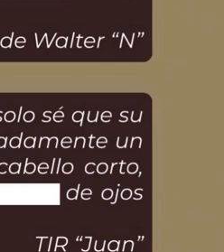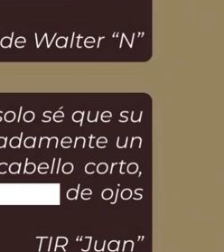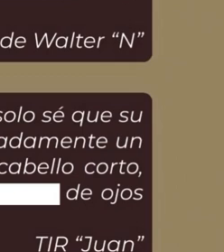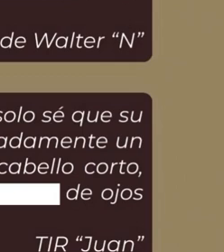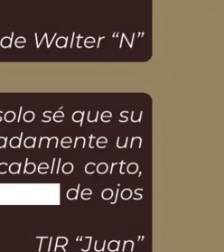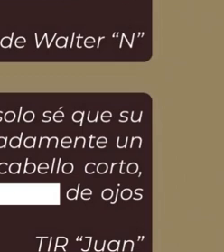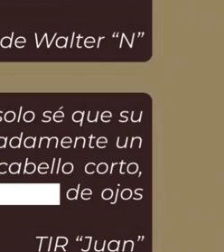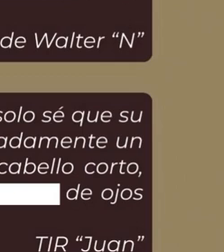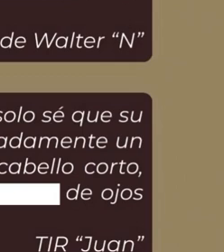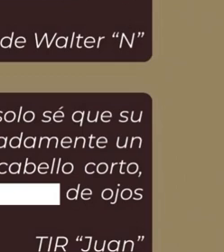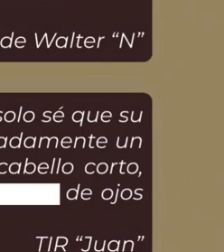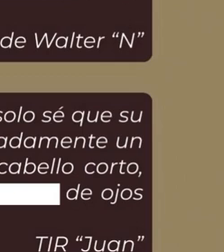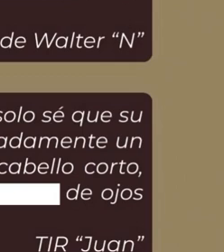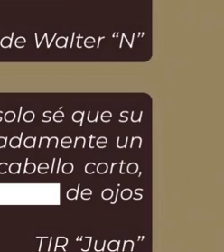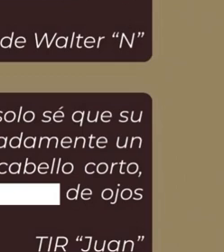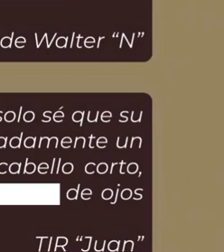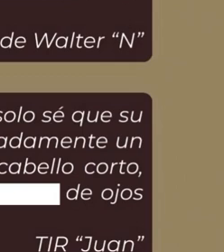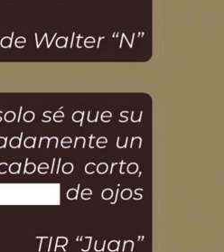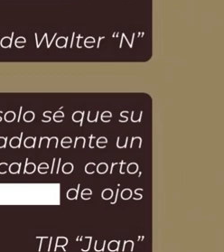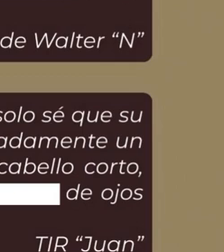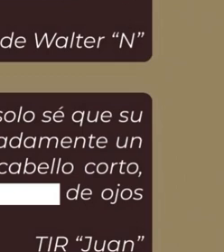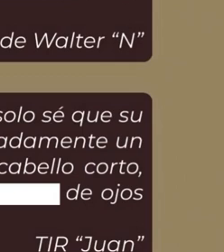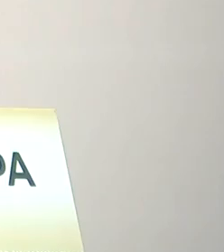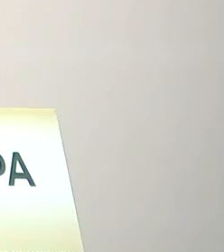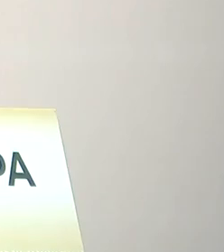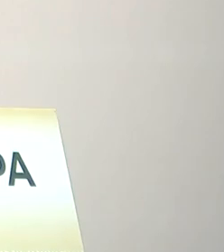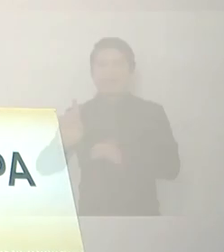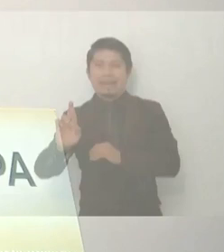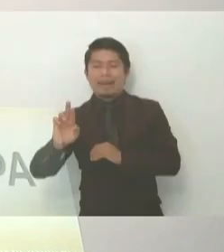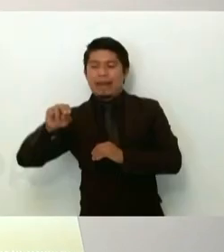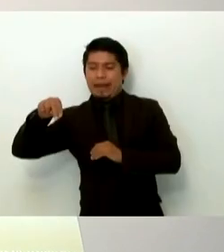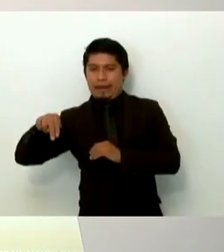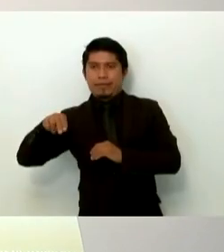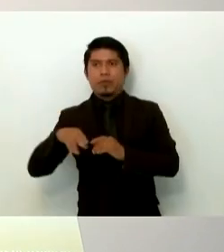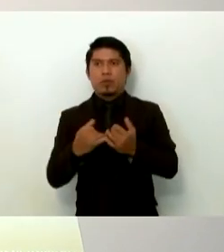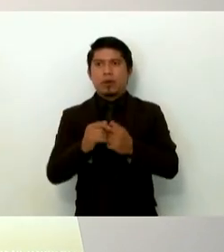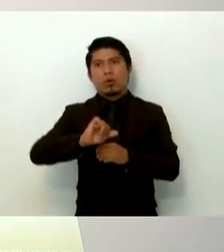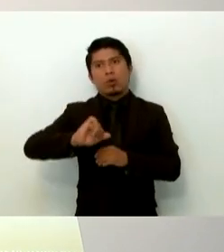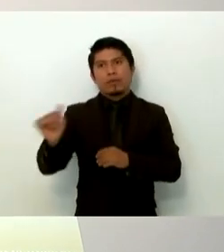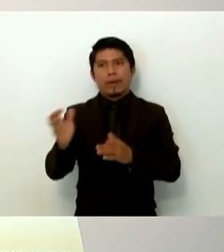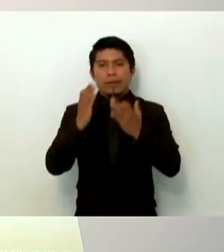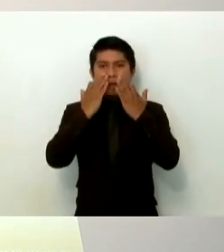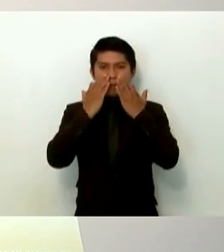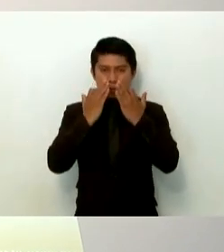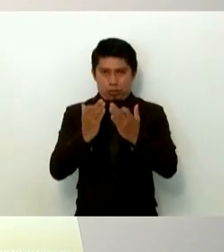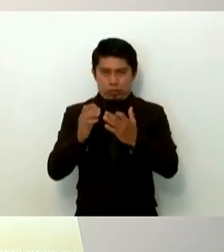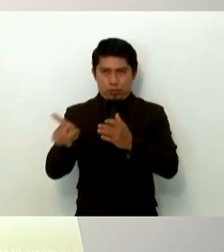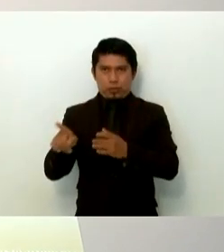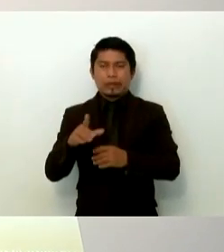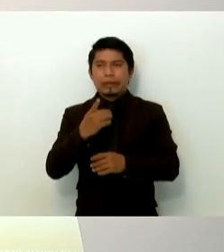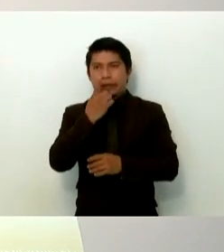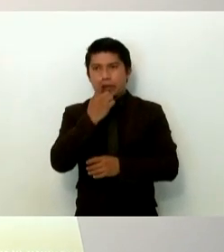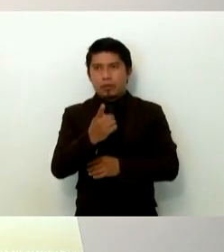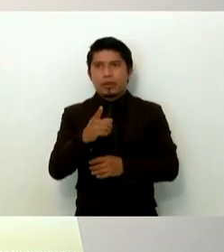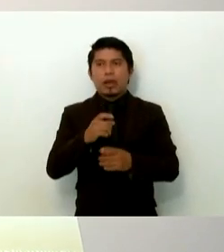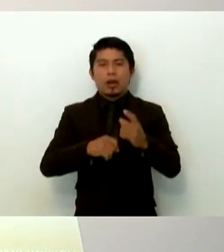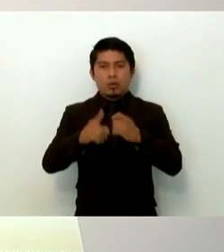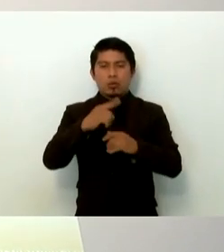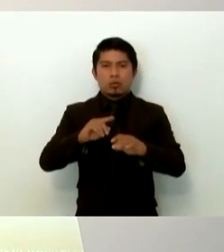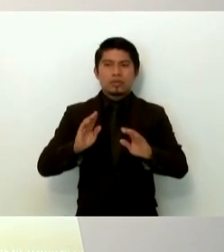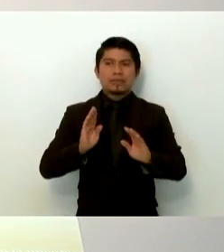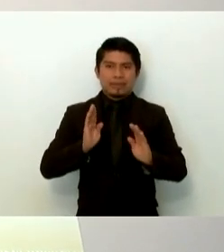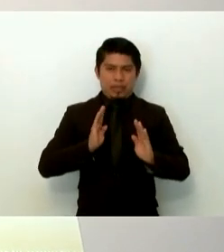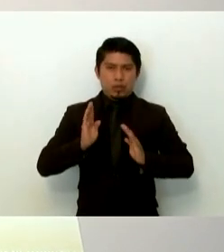Esta es una declaración de Walter N. Otra declaración del TIR Juan, señala que algunos mandos del